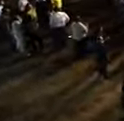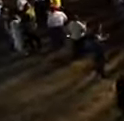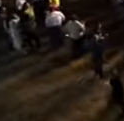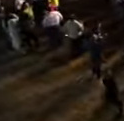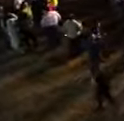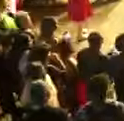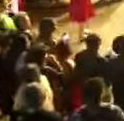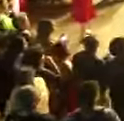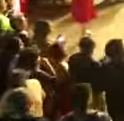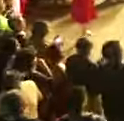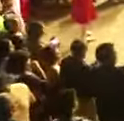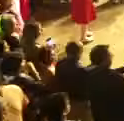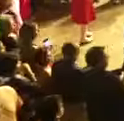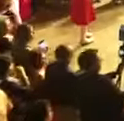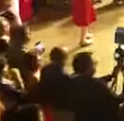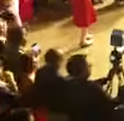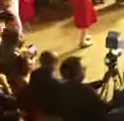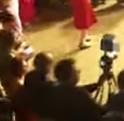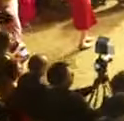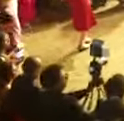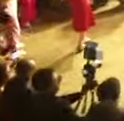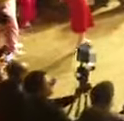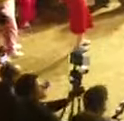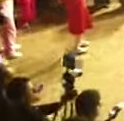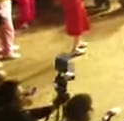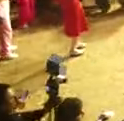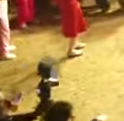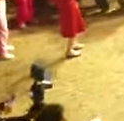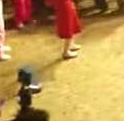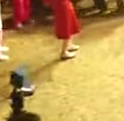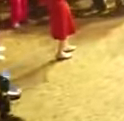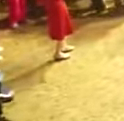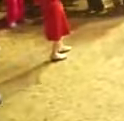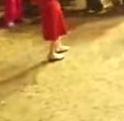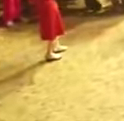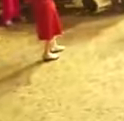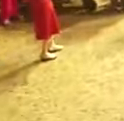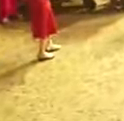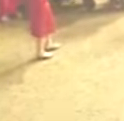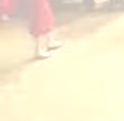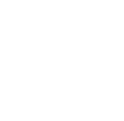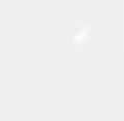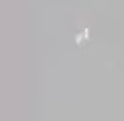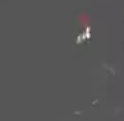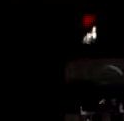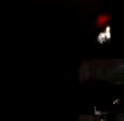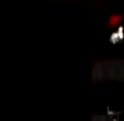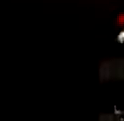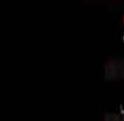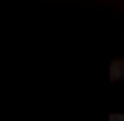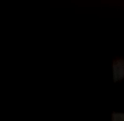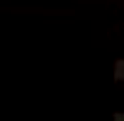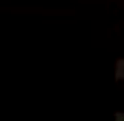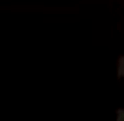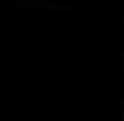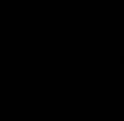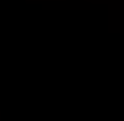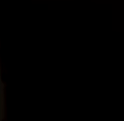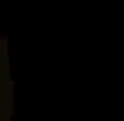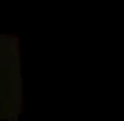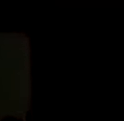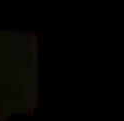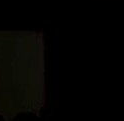Altamira, en este progresista municipio de Altamira. Ta, ta, ta, ta. Ahora sí, aquí